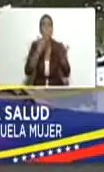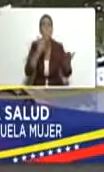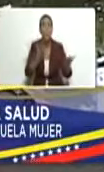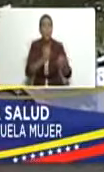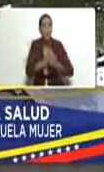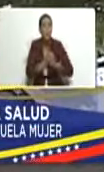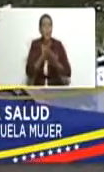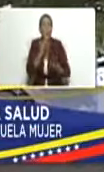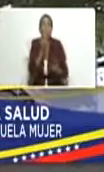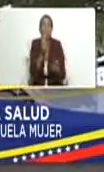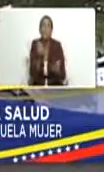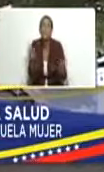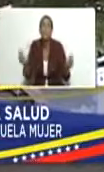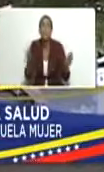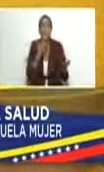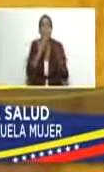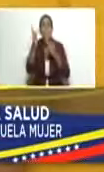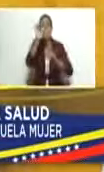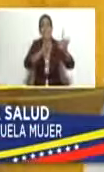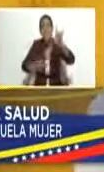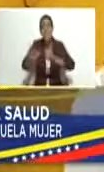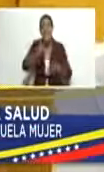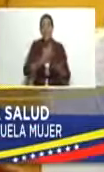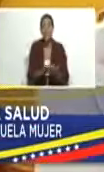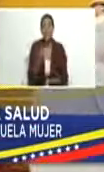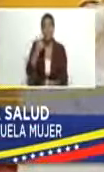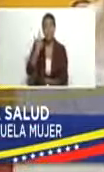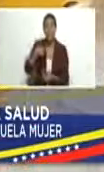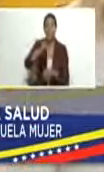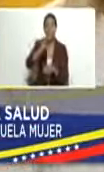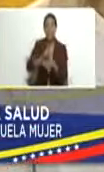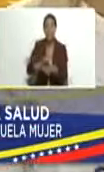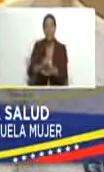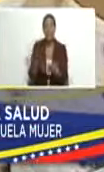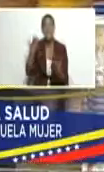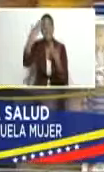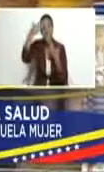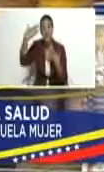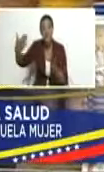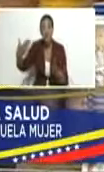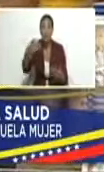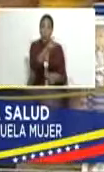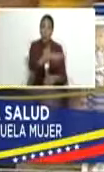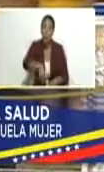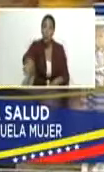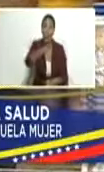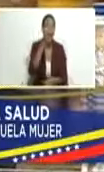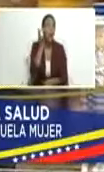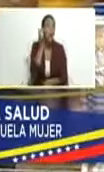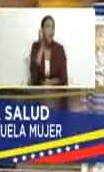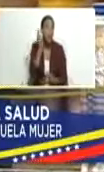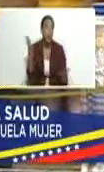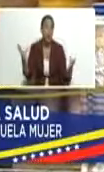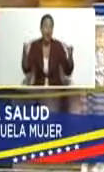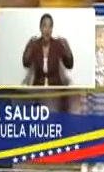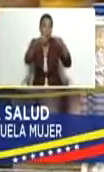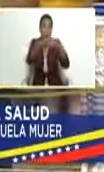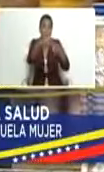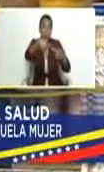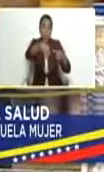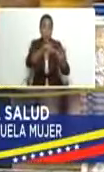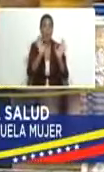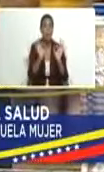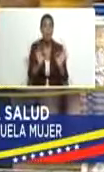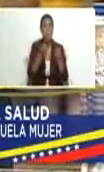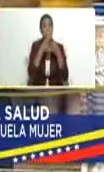Un millón de besos. Silita. Sí, bueno, primero saludar a todas estas mujeres aquí que estamos reunidas en este